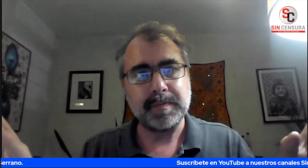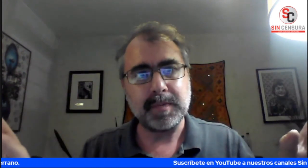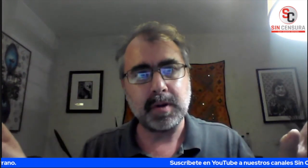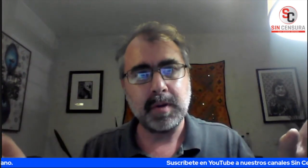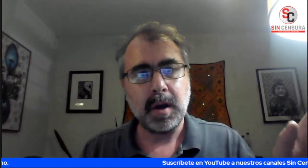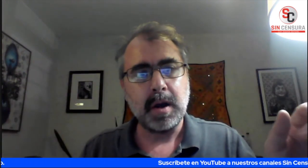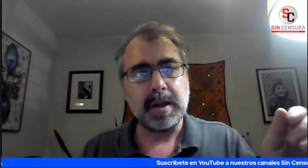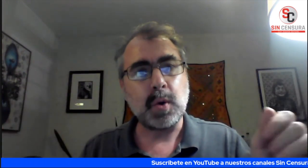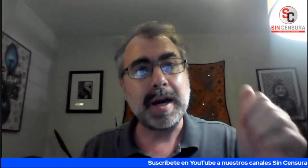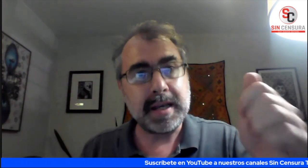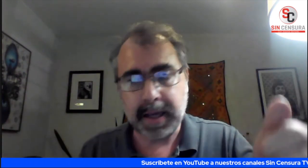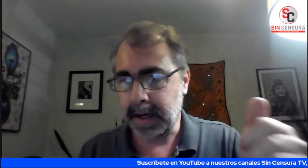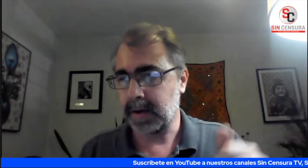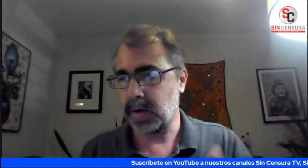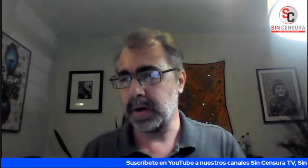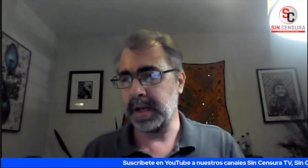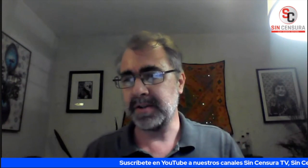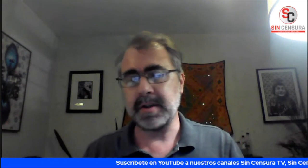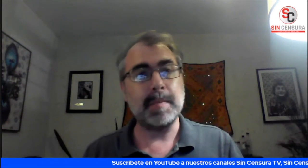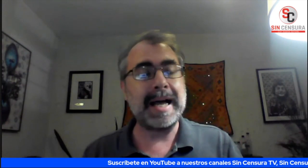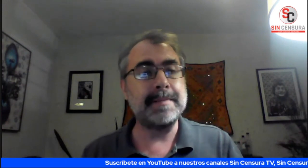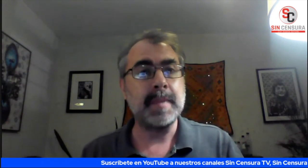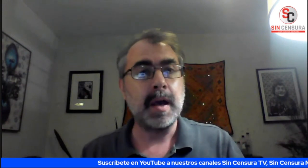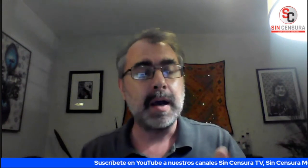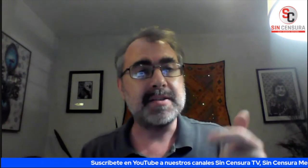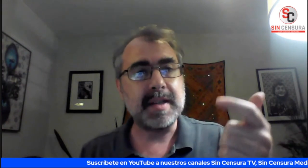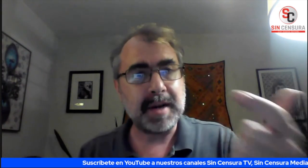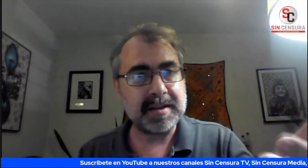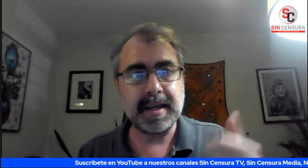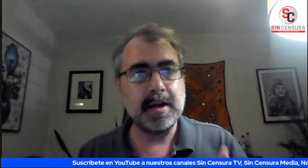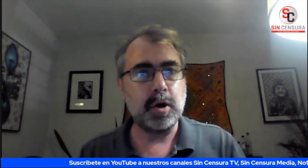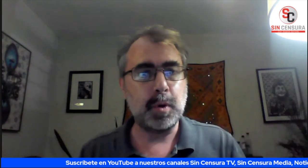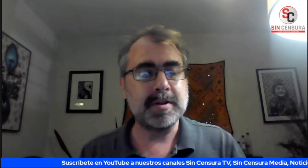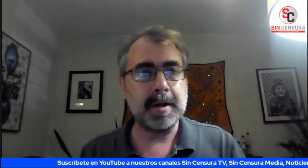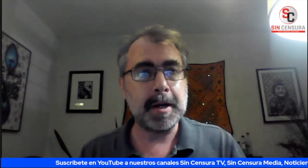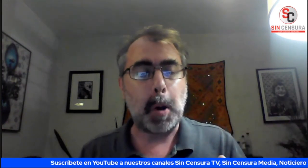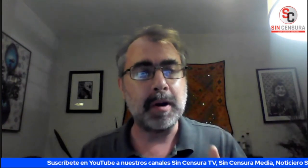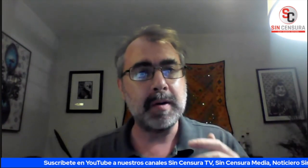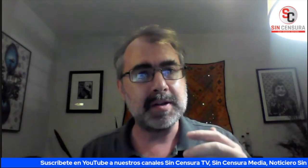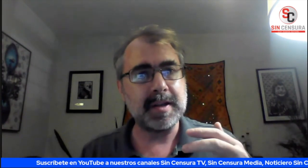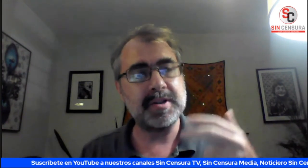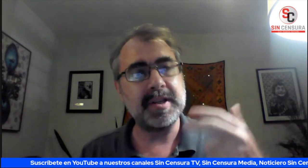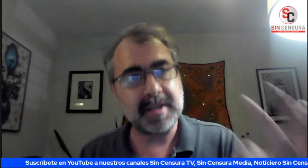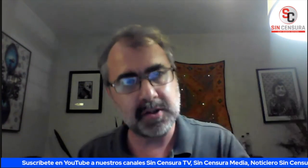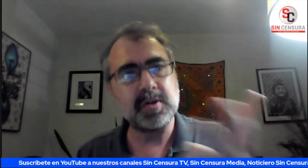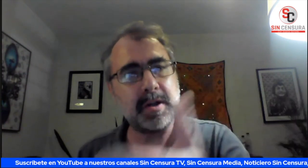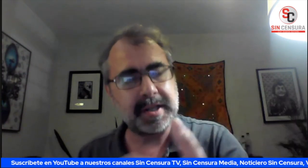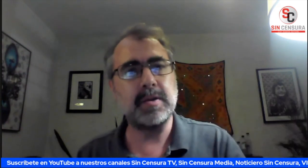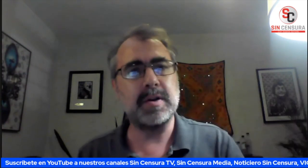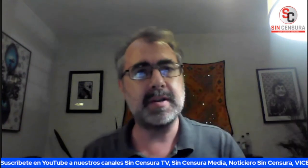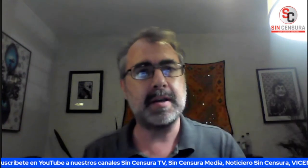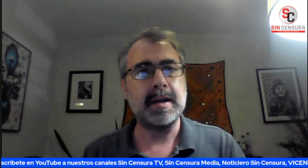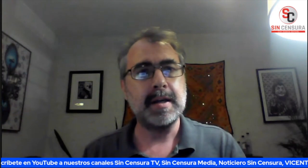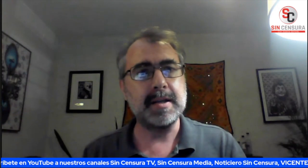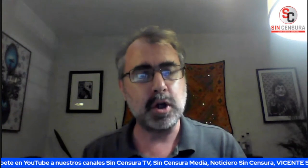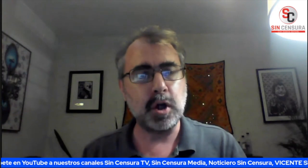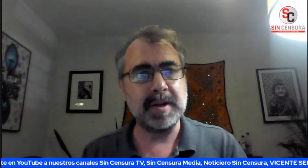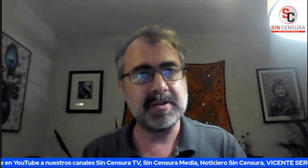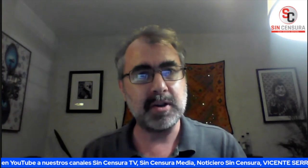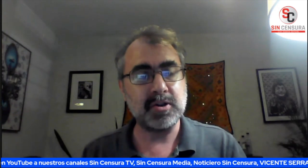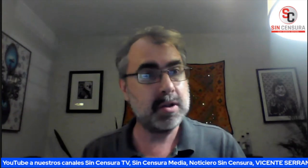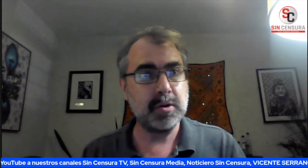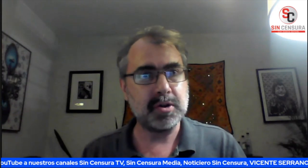mundo, ¿no? Hungría con Orbán, Brasil con Bolsonaro, ¿no? Los excesos de los seguidores de